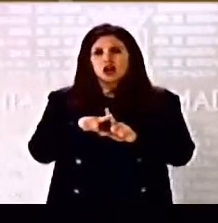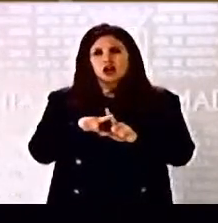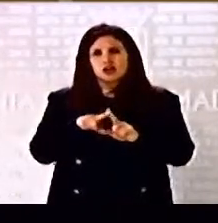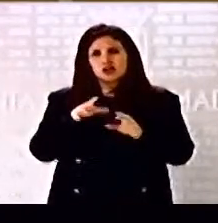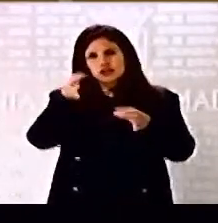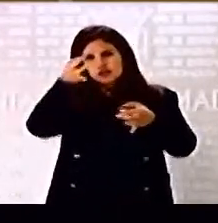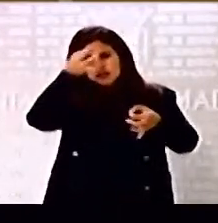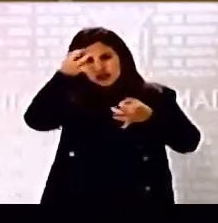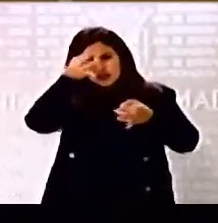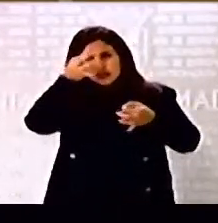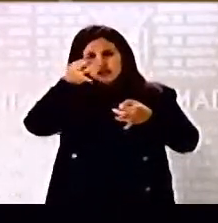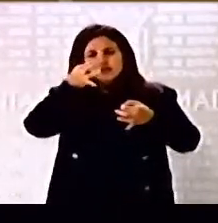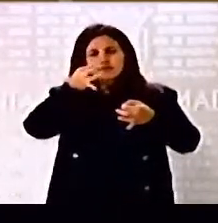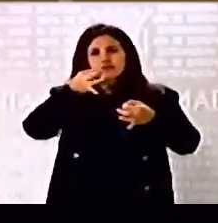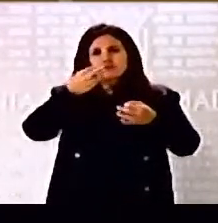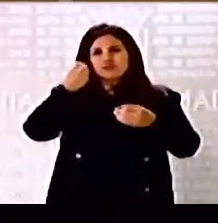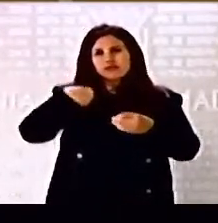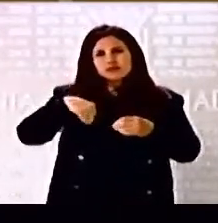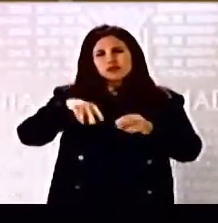con